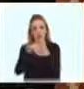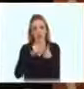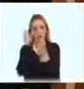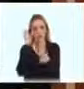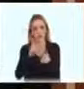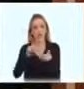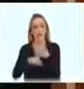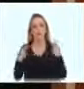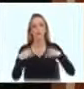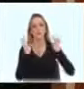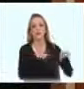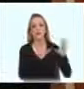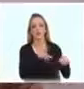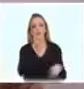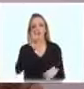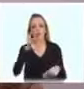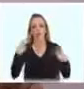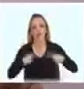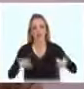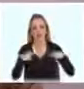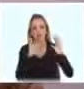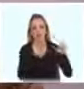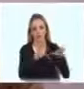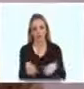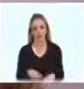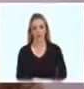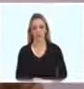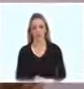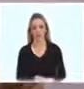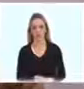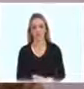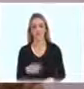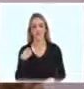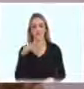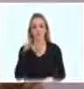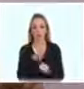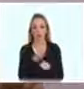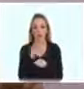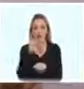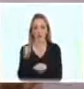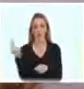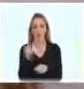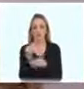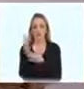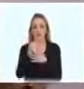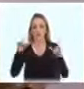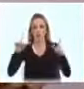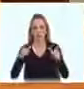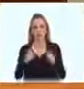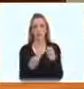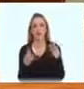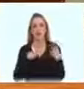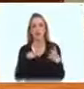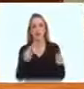30 personas más hoy nos queda una etapa muy importante que tiene que ir reduciendo poco a poco lo que tiene que ver con los trabajados en el congreso